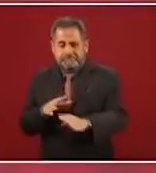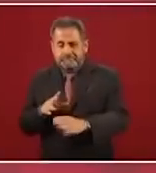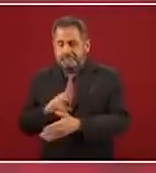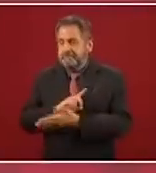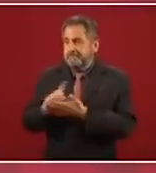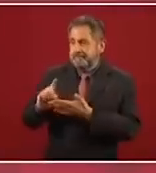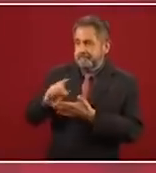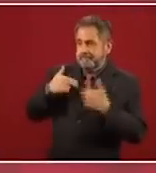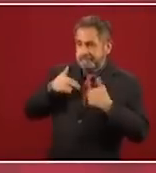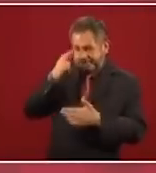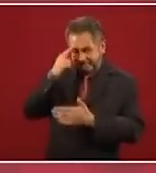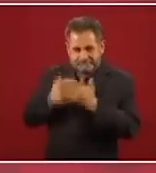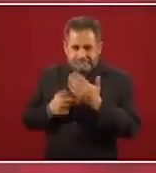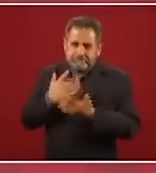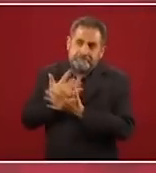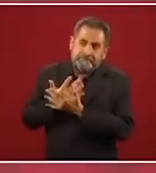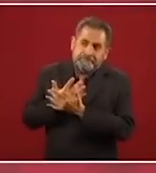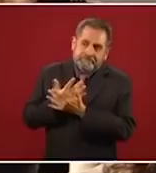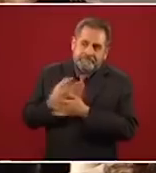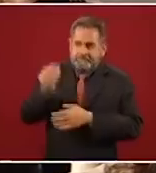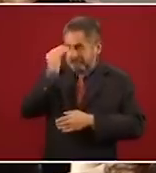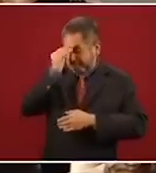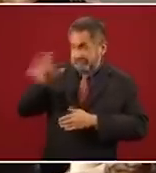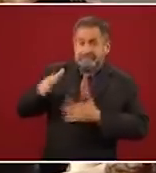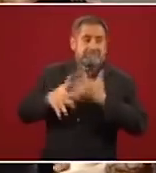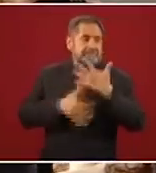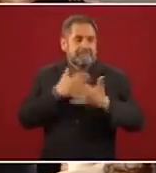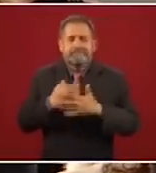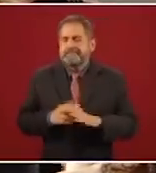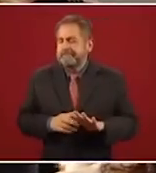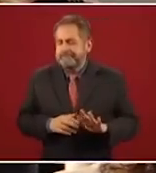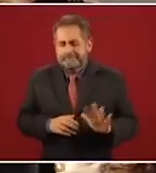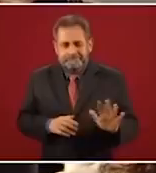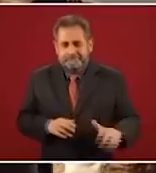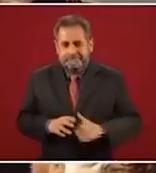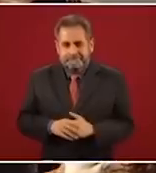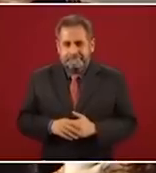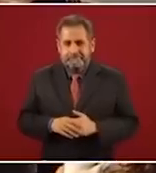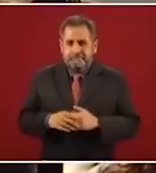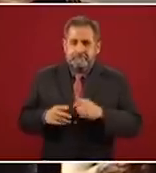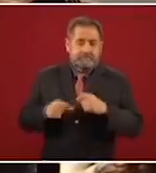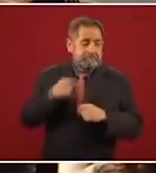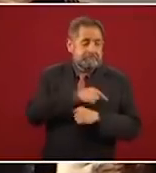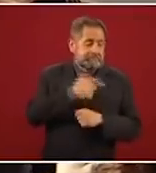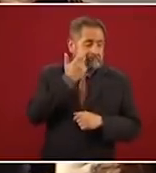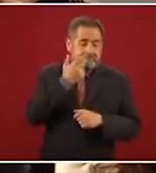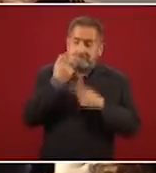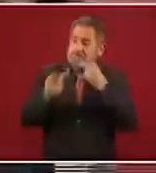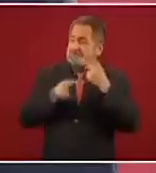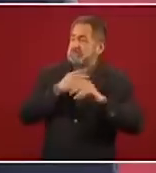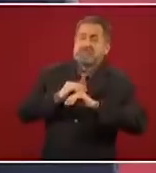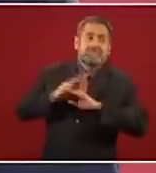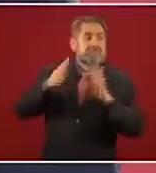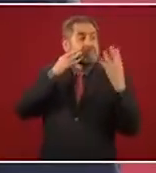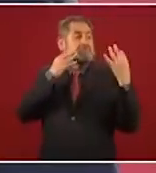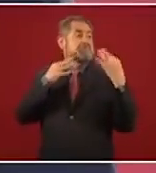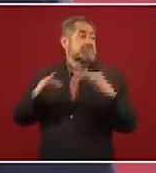un escándalo, ¿no? Grande, nacional, internacional.